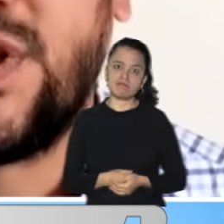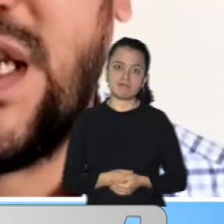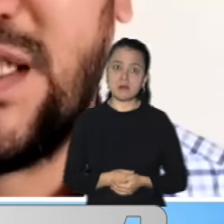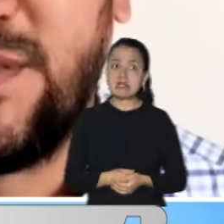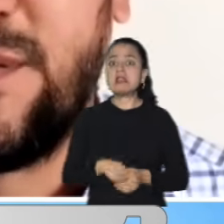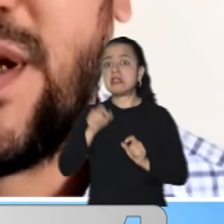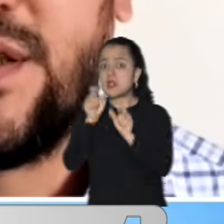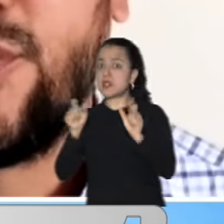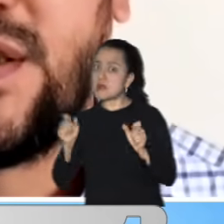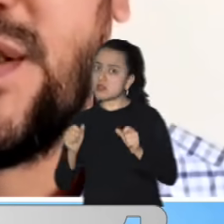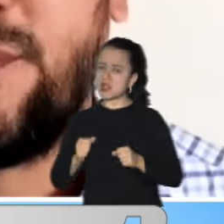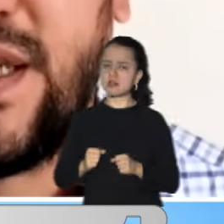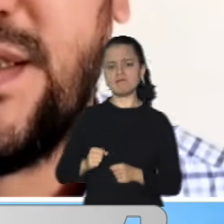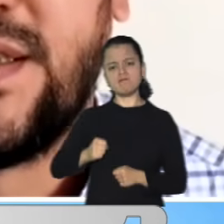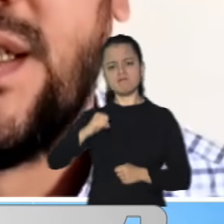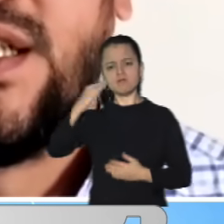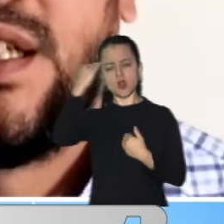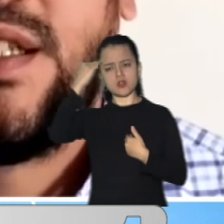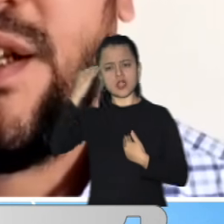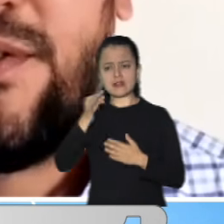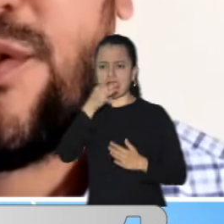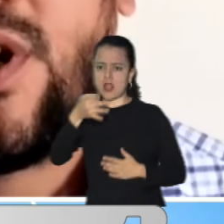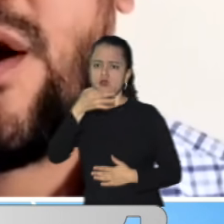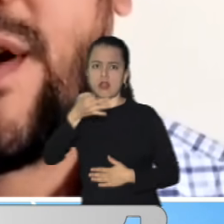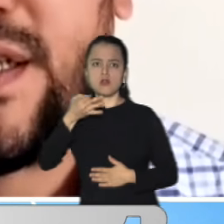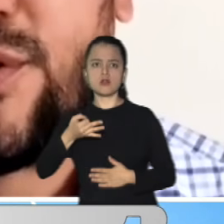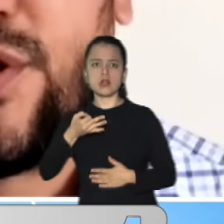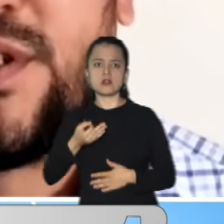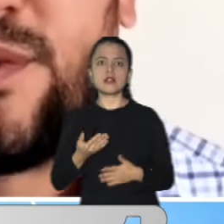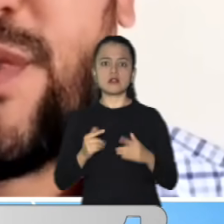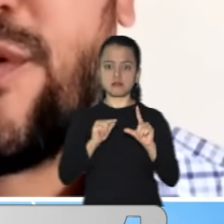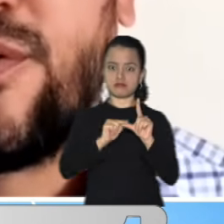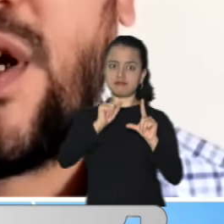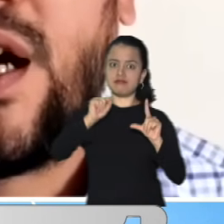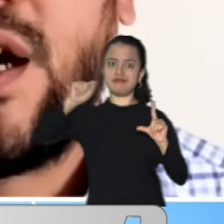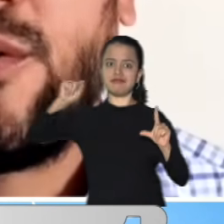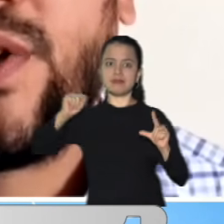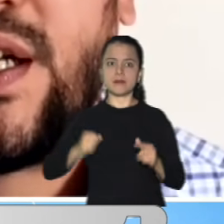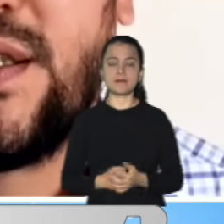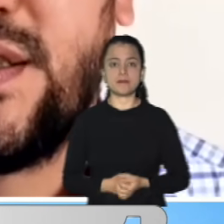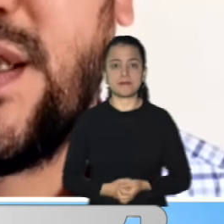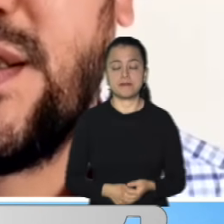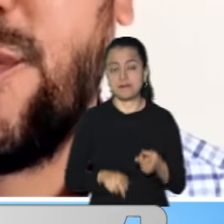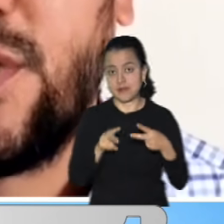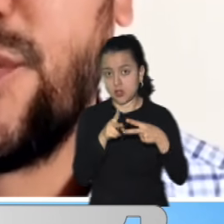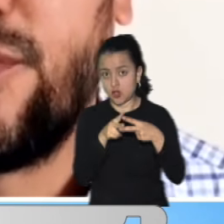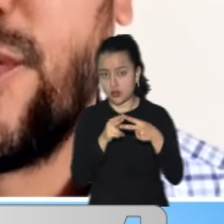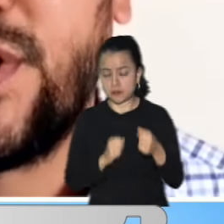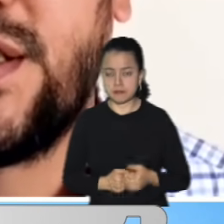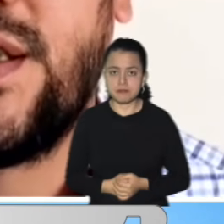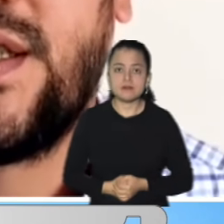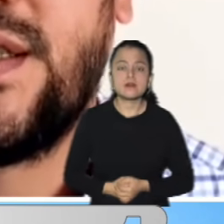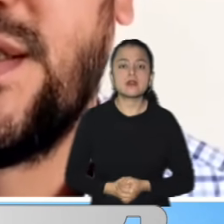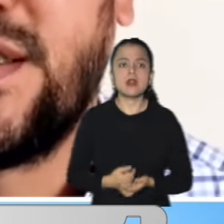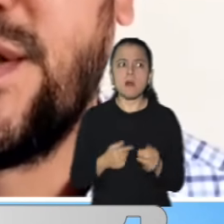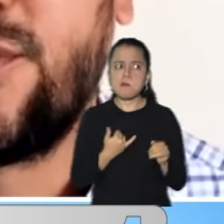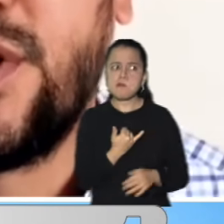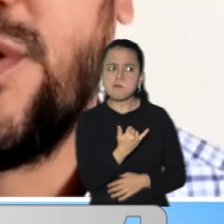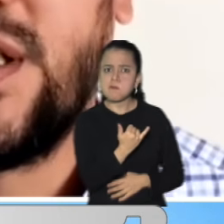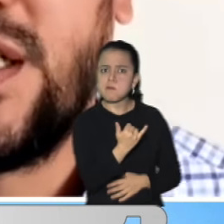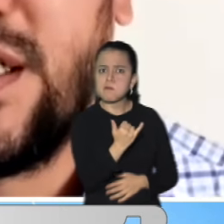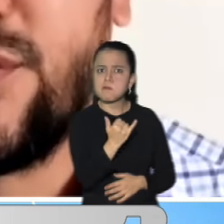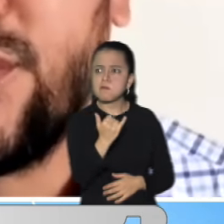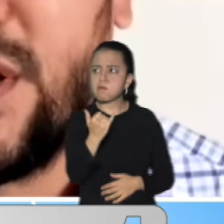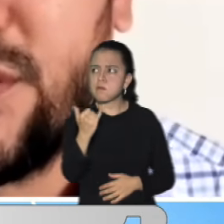de hurtos en las principales ciudades del país debido a varias razones. Primero, a una cantidad de población flotante que se está